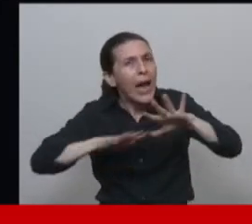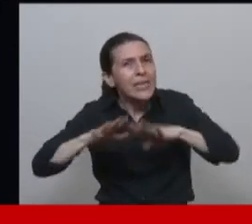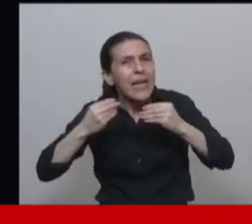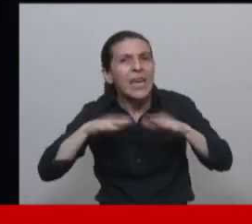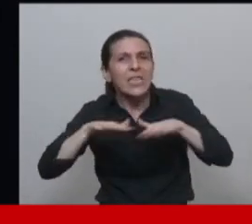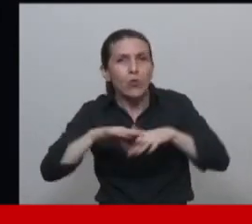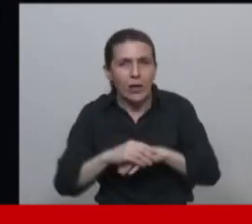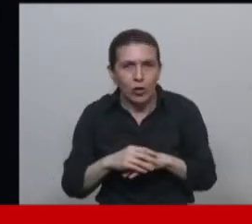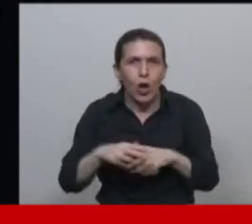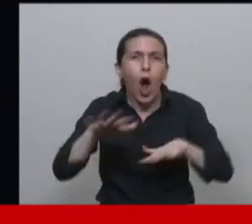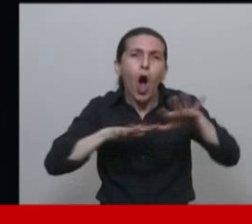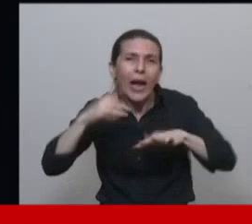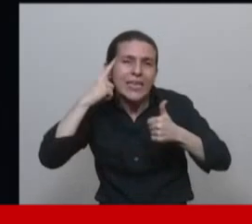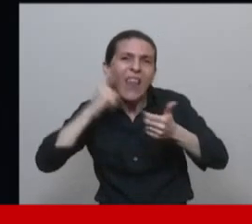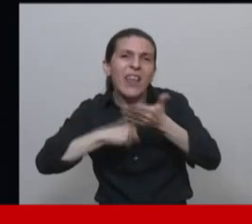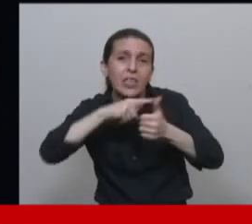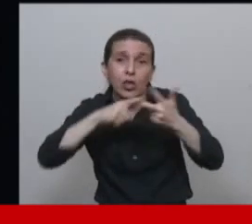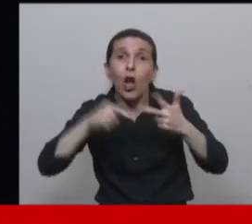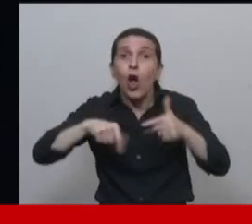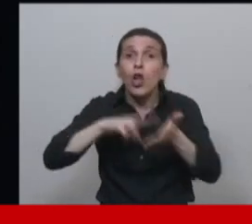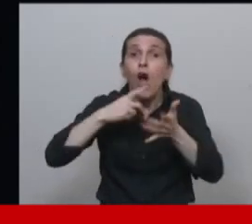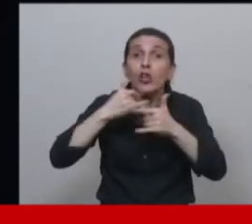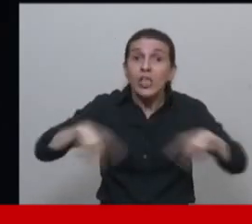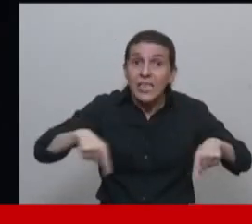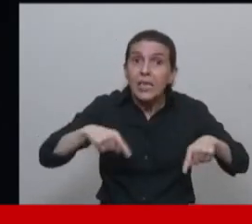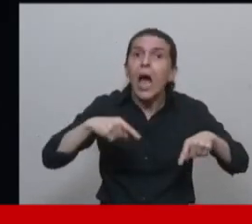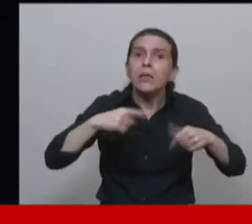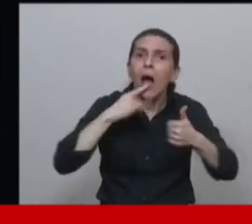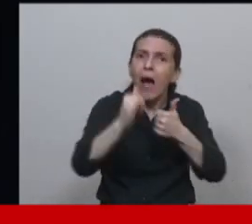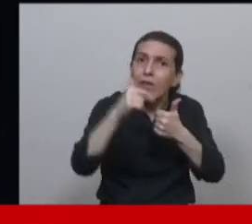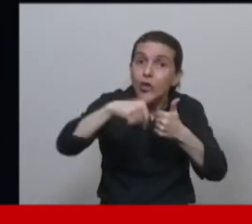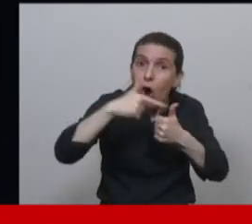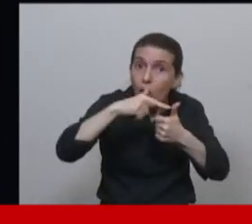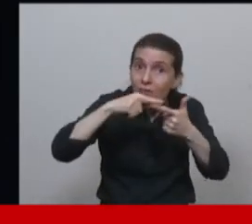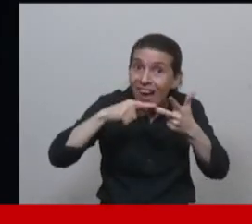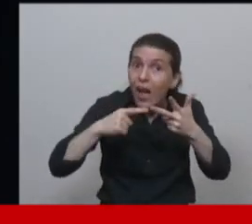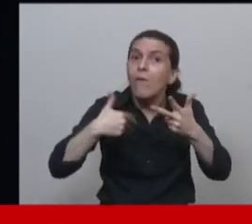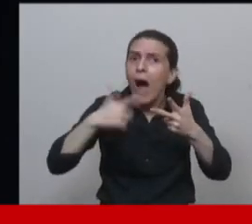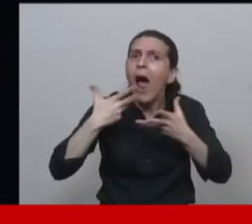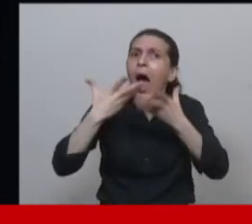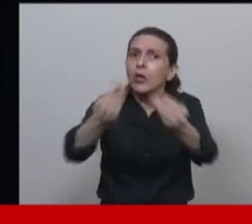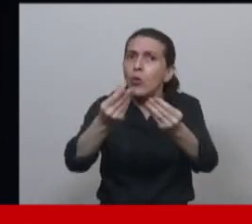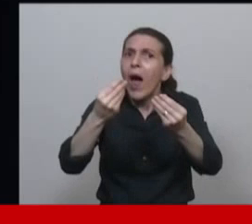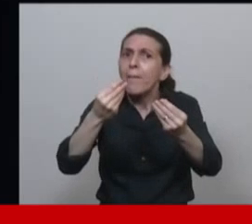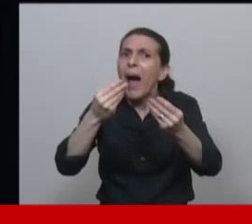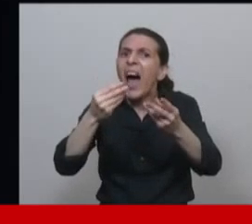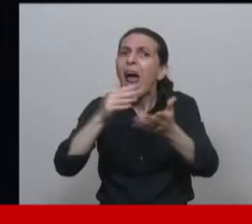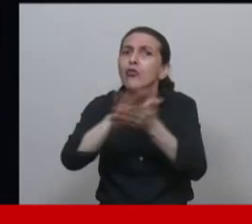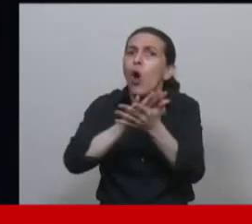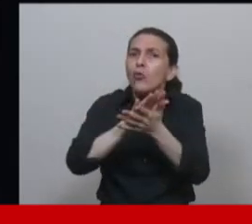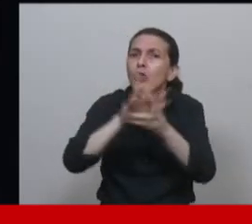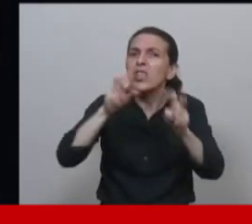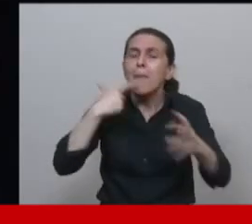emergencia. Y las noticias que estoy presentando hoy nos van a ayudar a administrar aún mejor esa situación de emergencia que estamos